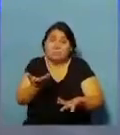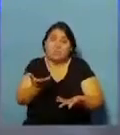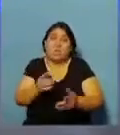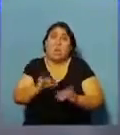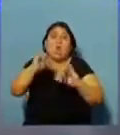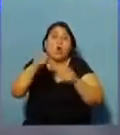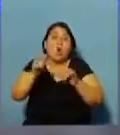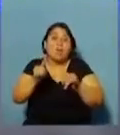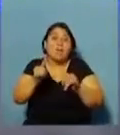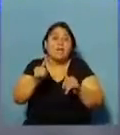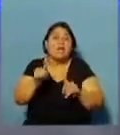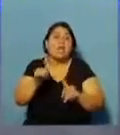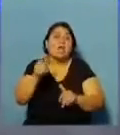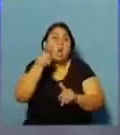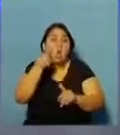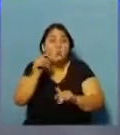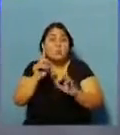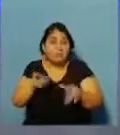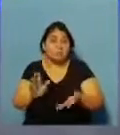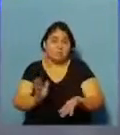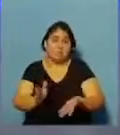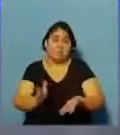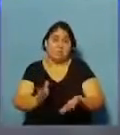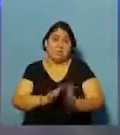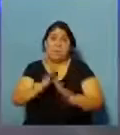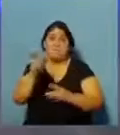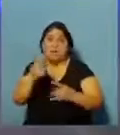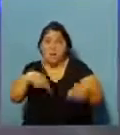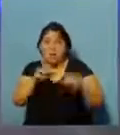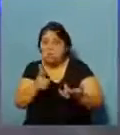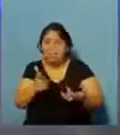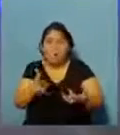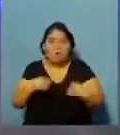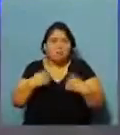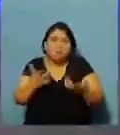jovencitas, para chicas y chicos también, que por ahí entran en un local y no consiguen talla. Así es.